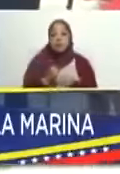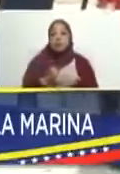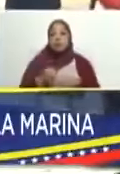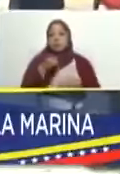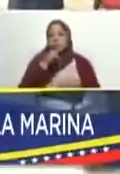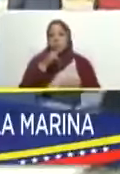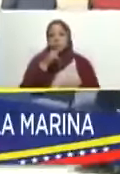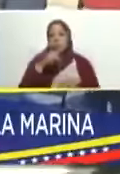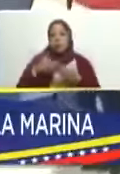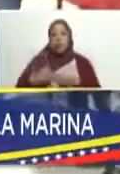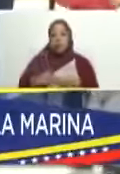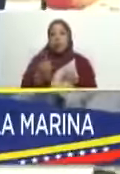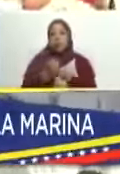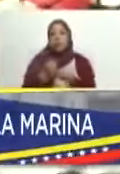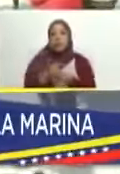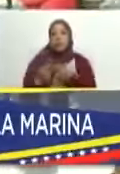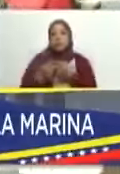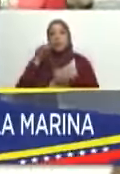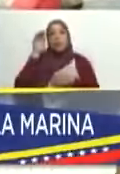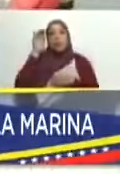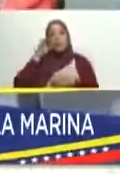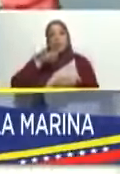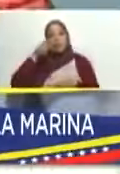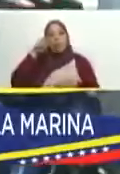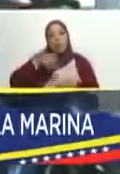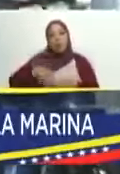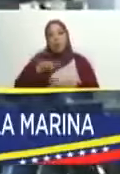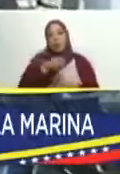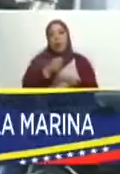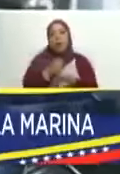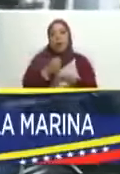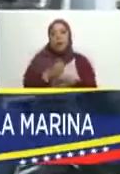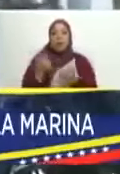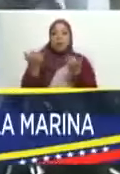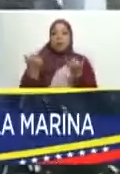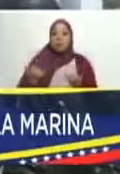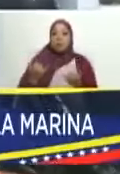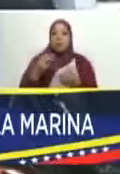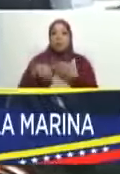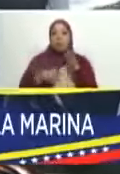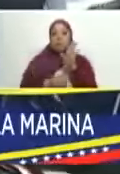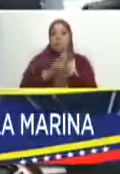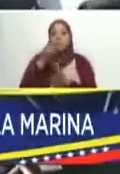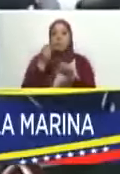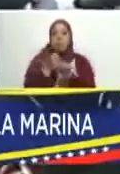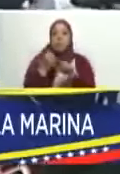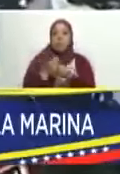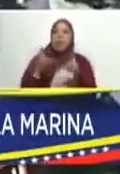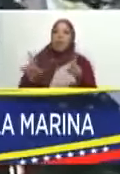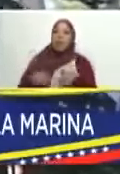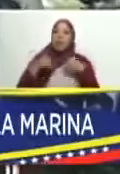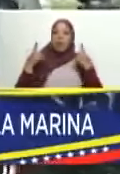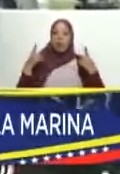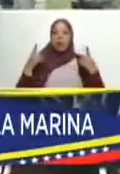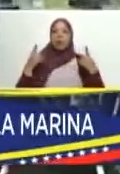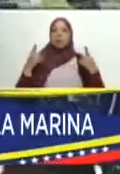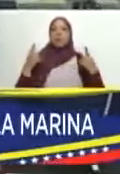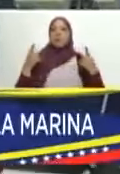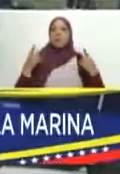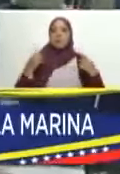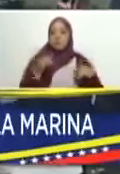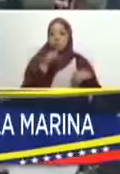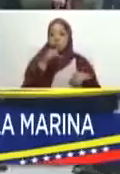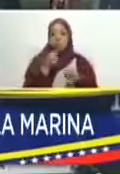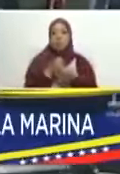costera, es construir el futuro que nuestro pueblo se merece y de pensar en grande, el desarrollo de La Guaira, estado que cada día se convierte en